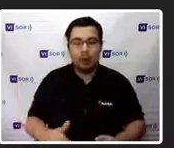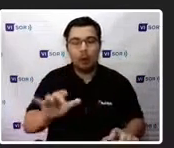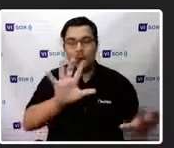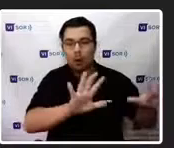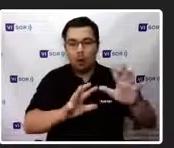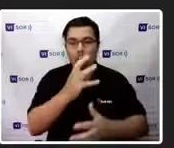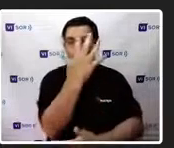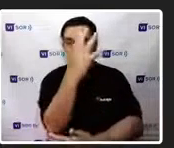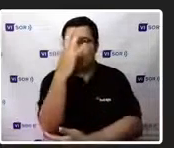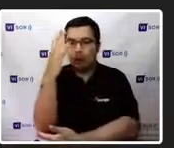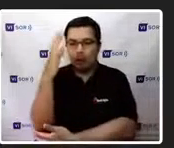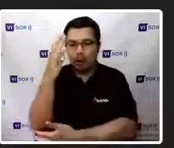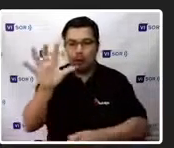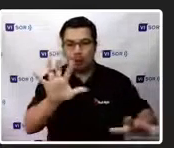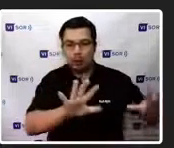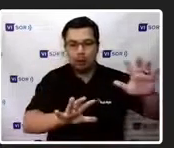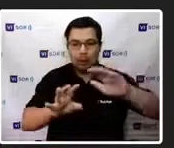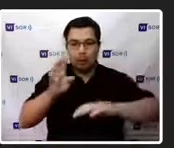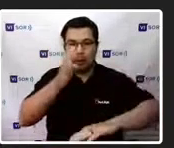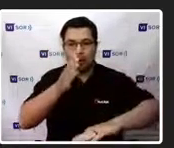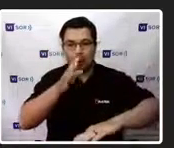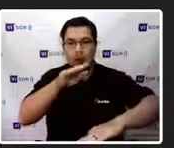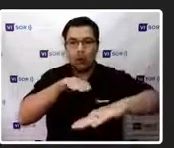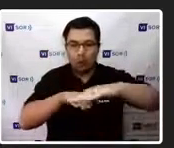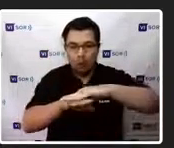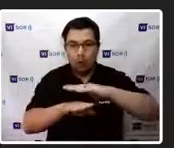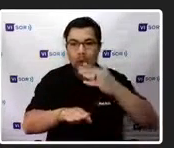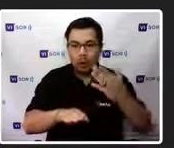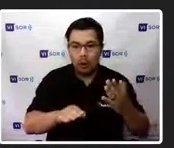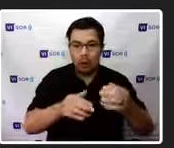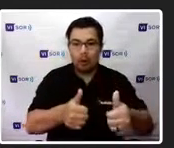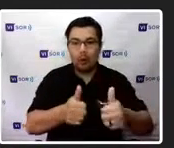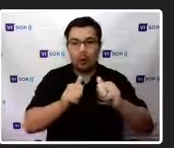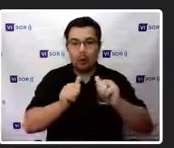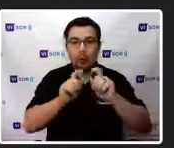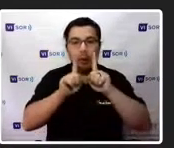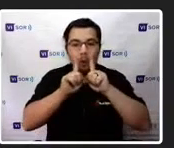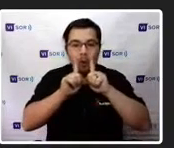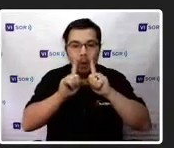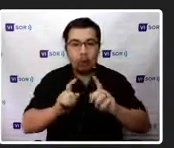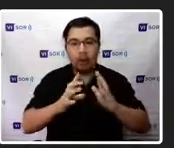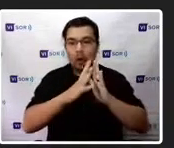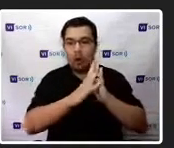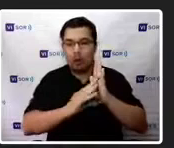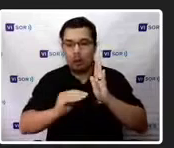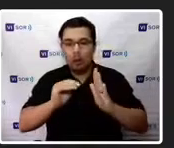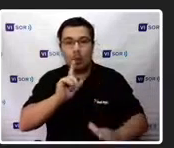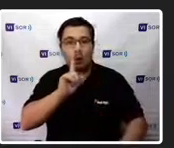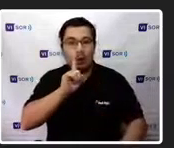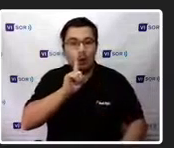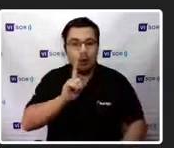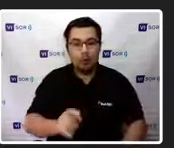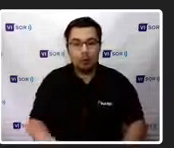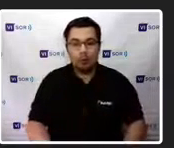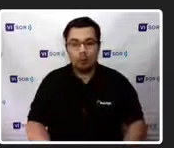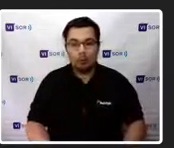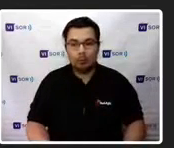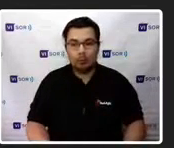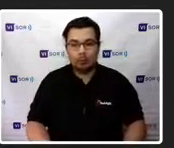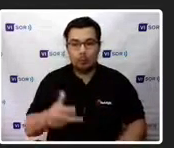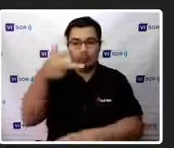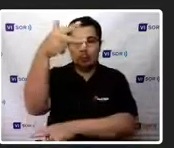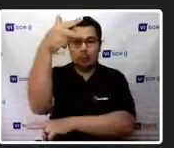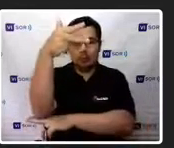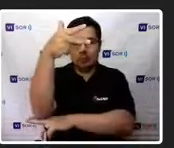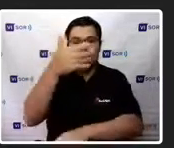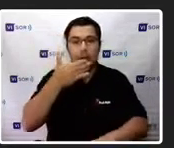que estos son los grandes desafíos de los hoteles, de los modelos hoteleros que tenemos, de los operadores y de los guías, ¿no es cierto?,